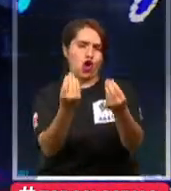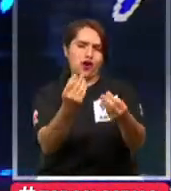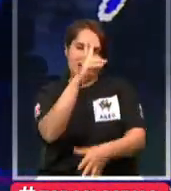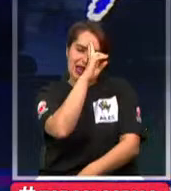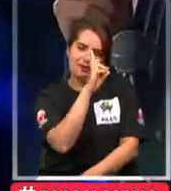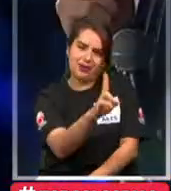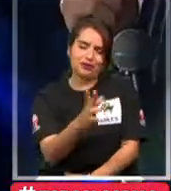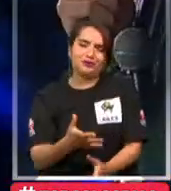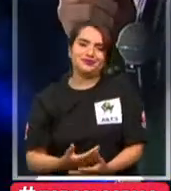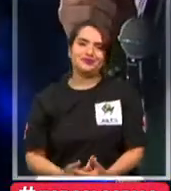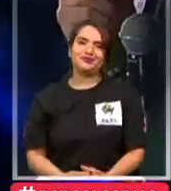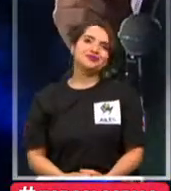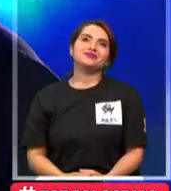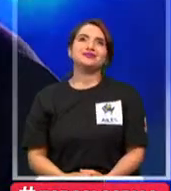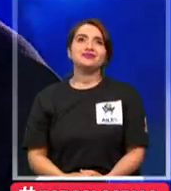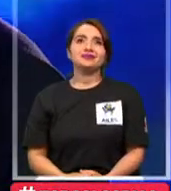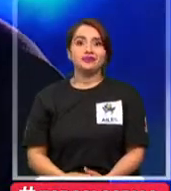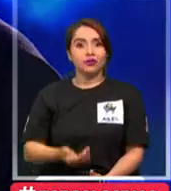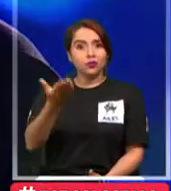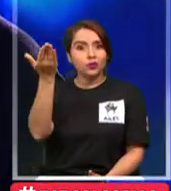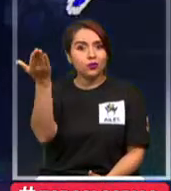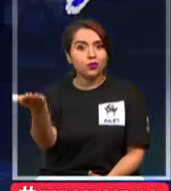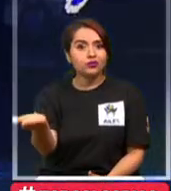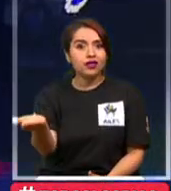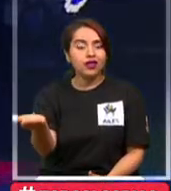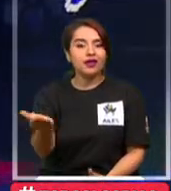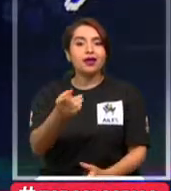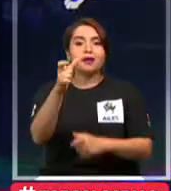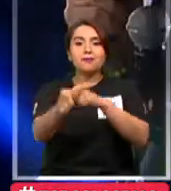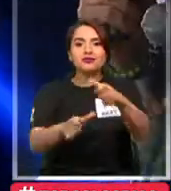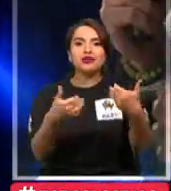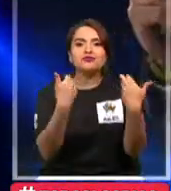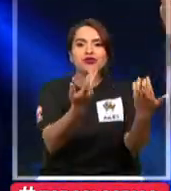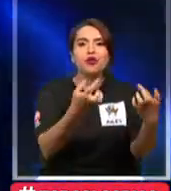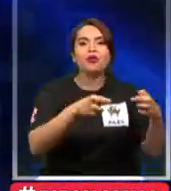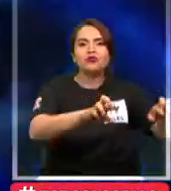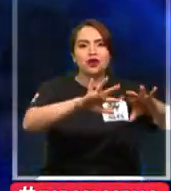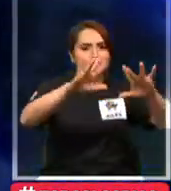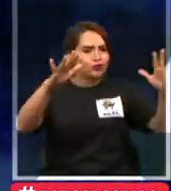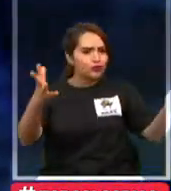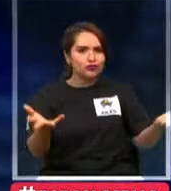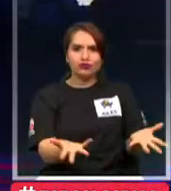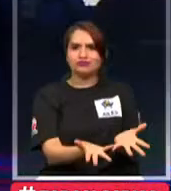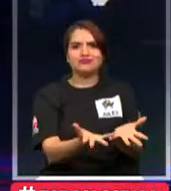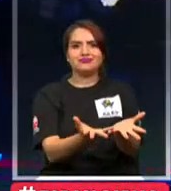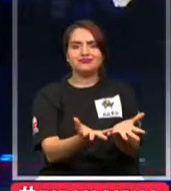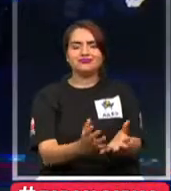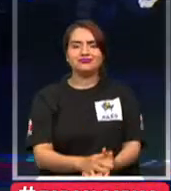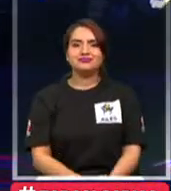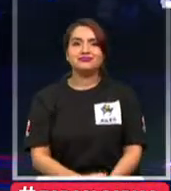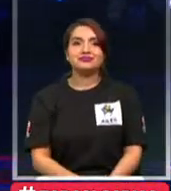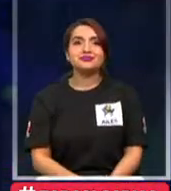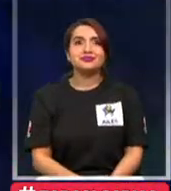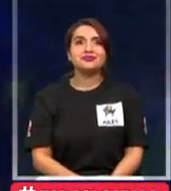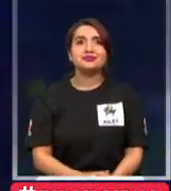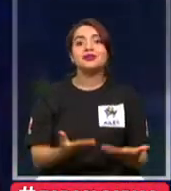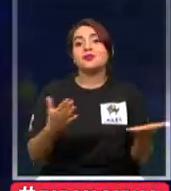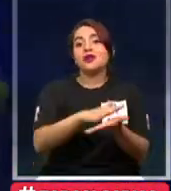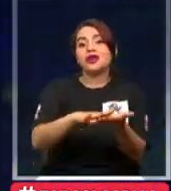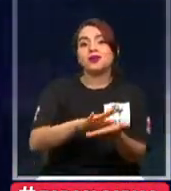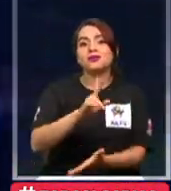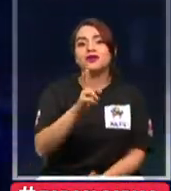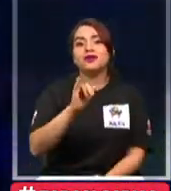mucho respeto. Usted ha abierto la puerta a mucha gente en el mundo entero. Sí, le abrió las puertas a Ricky